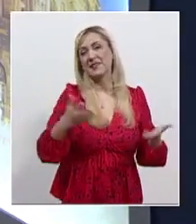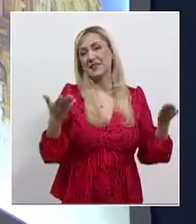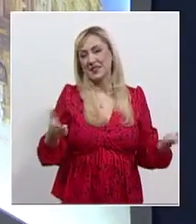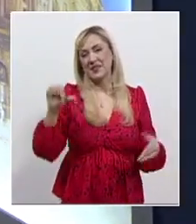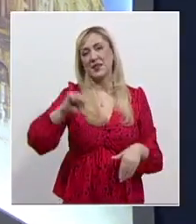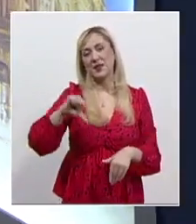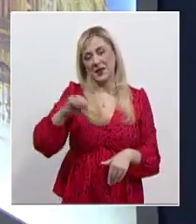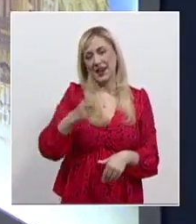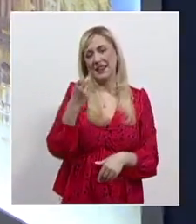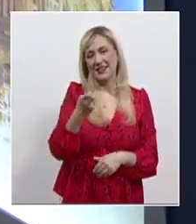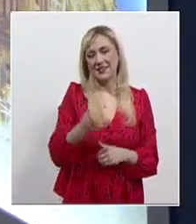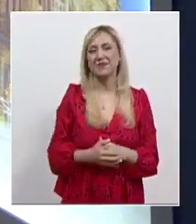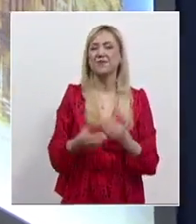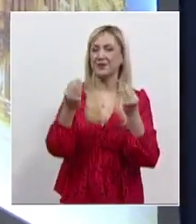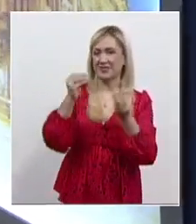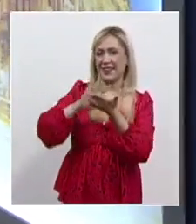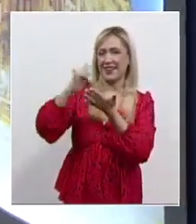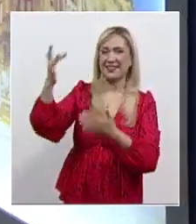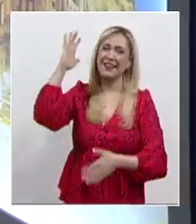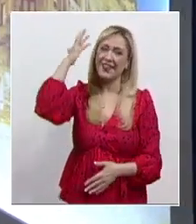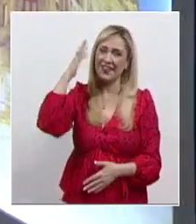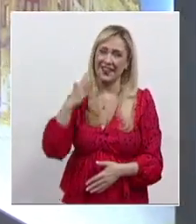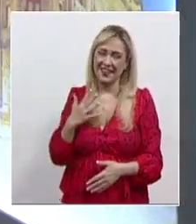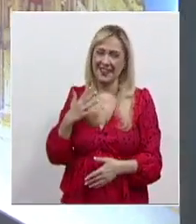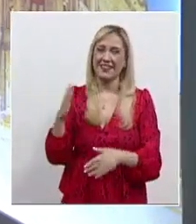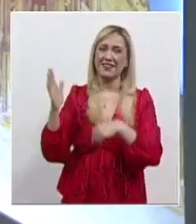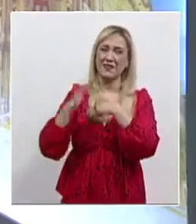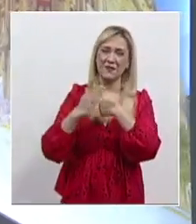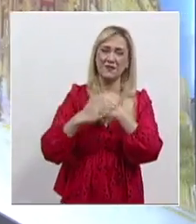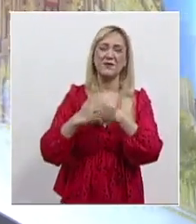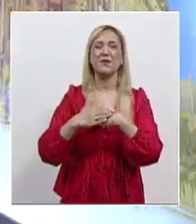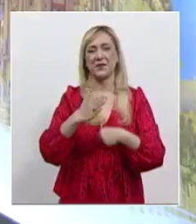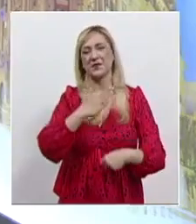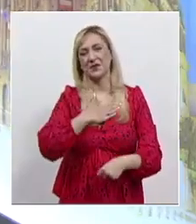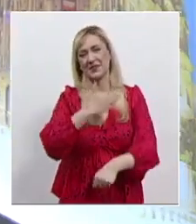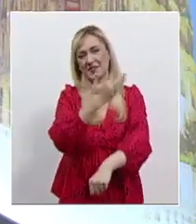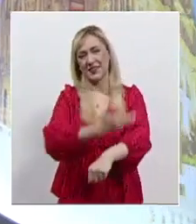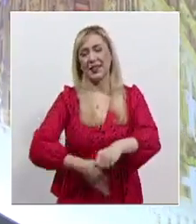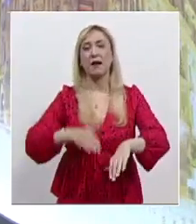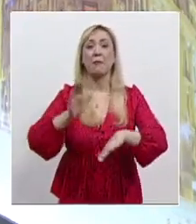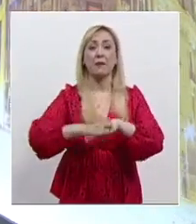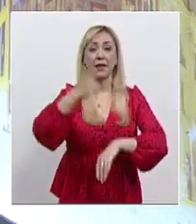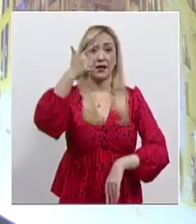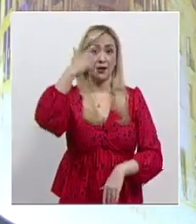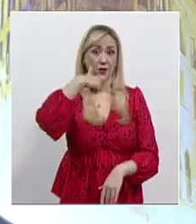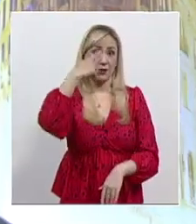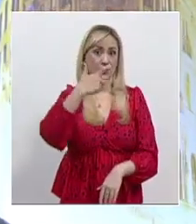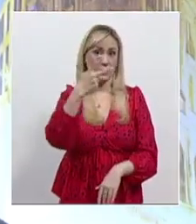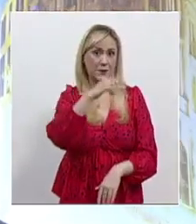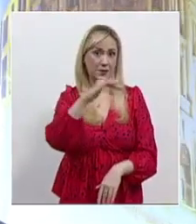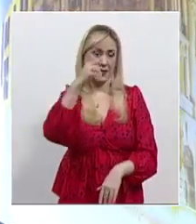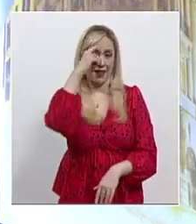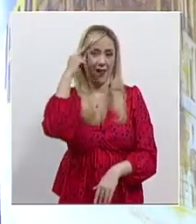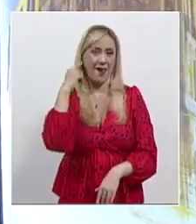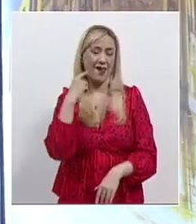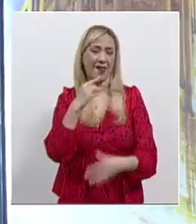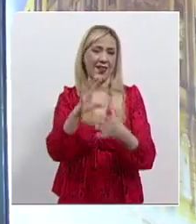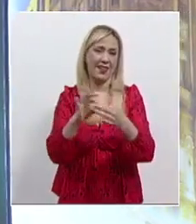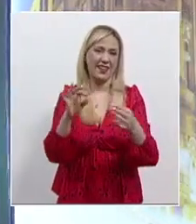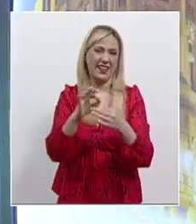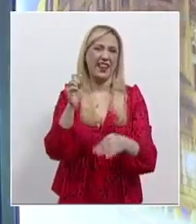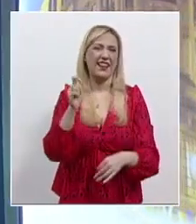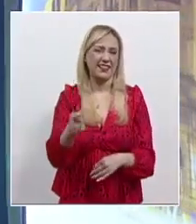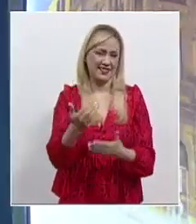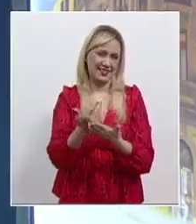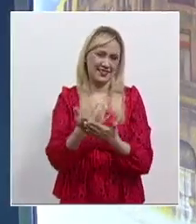tarde. Muchas gracias, Lorena, por tu reporte y, bueno, por supuesto, los detalles en el noticiario nocturno. En otros temas, la